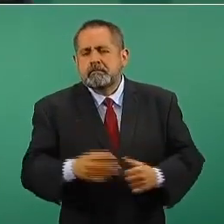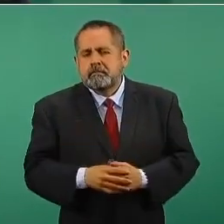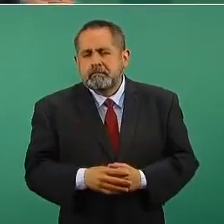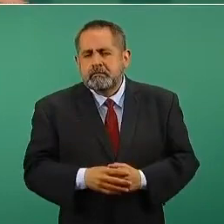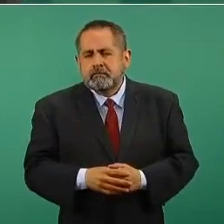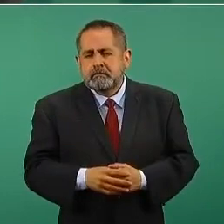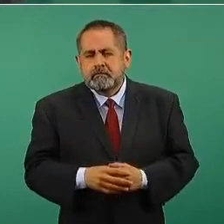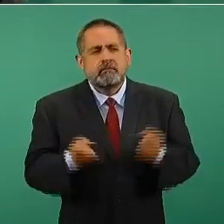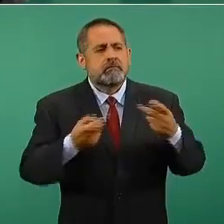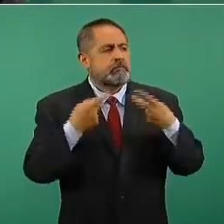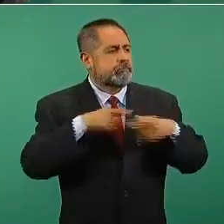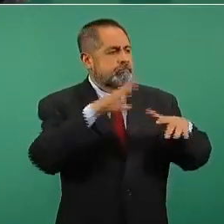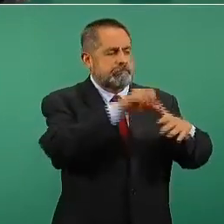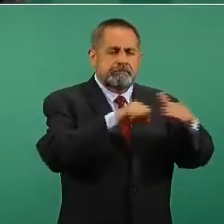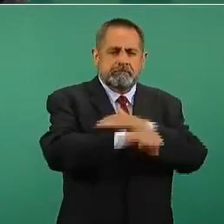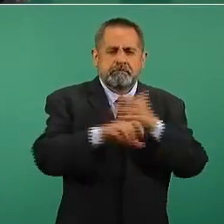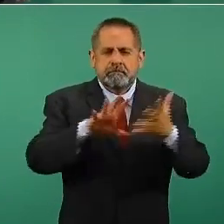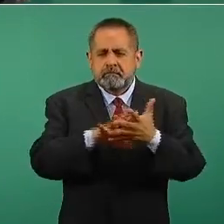¿Cuántos están en la cárcel?